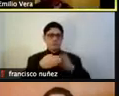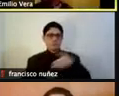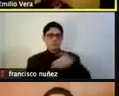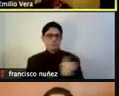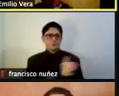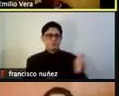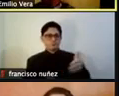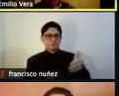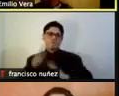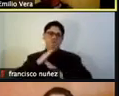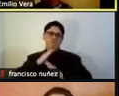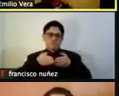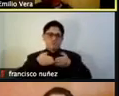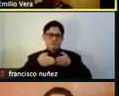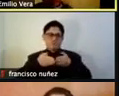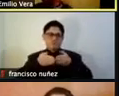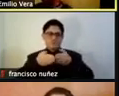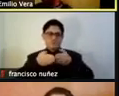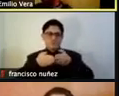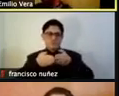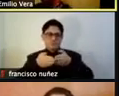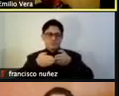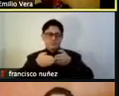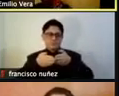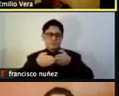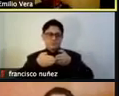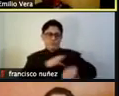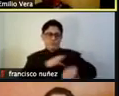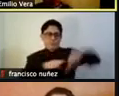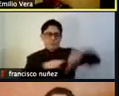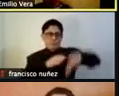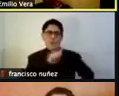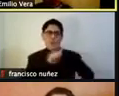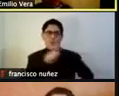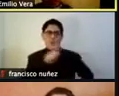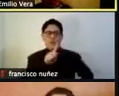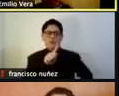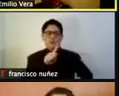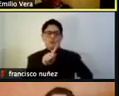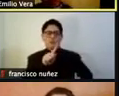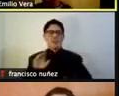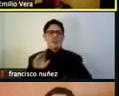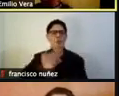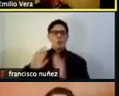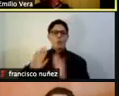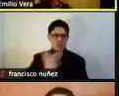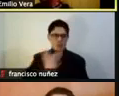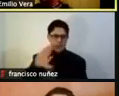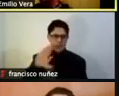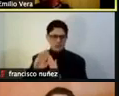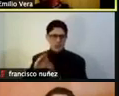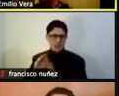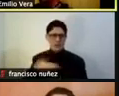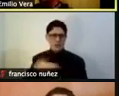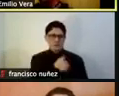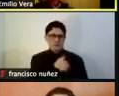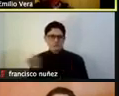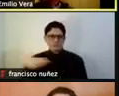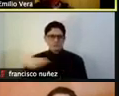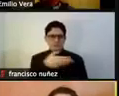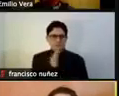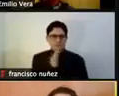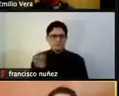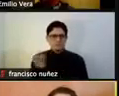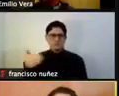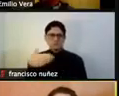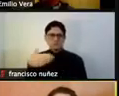no puede, ¿no es cierto?, pasar por encima de la fauna, obviamente. Sí, es interesante lo que dice el